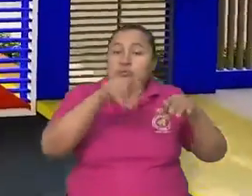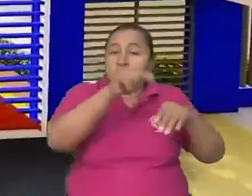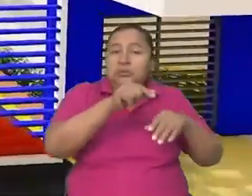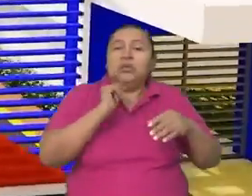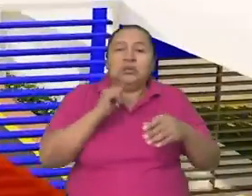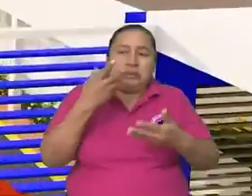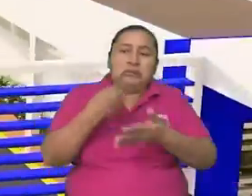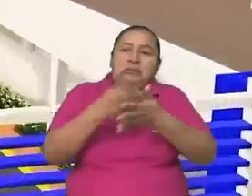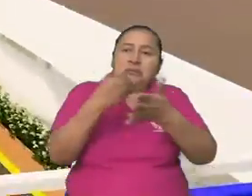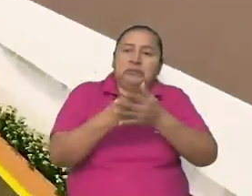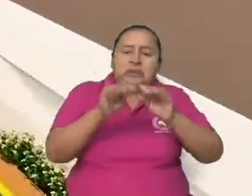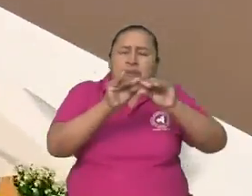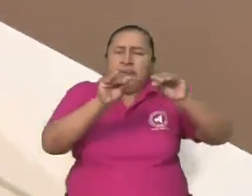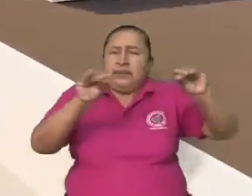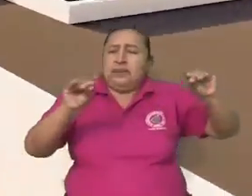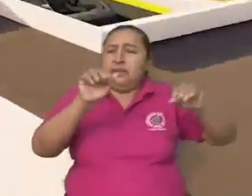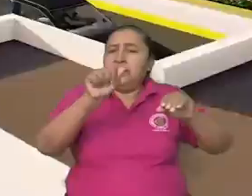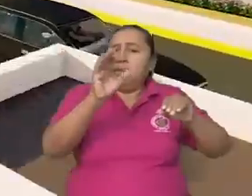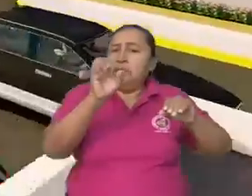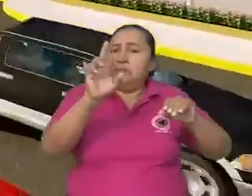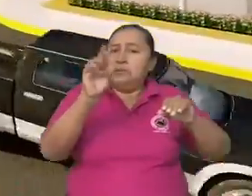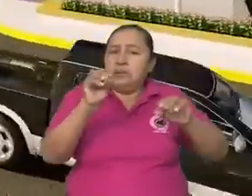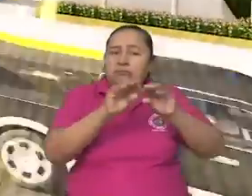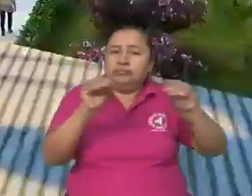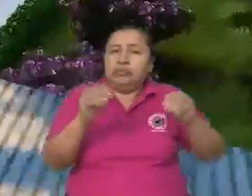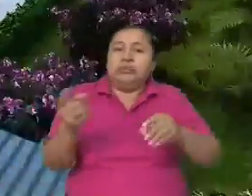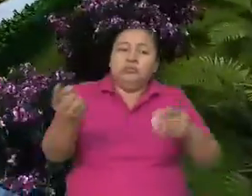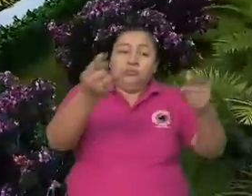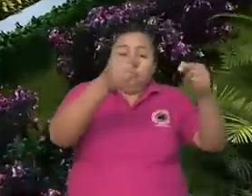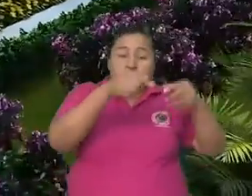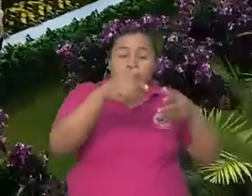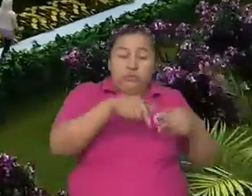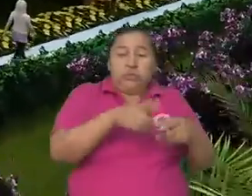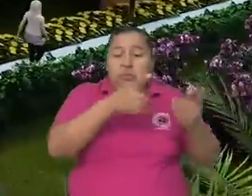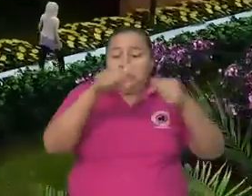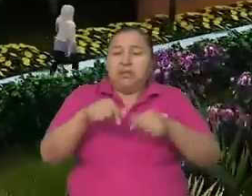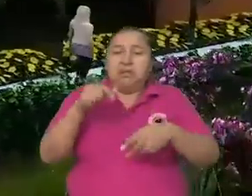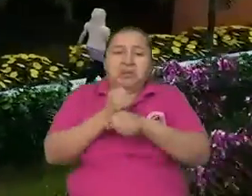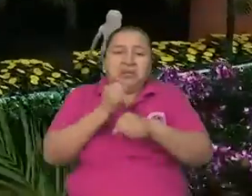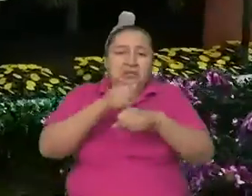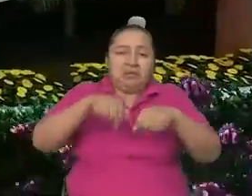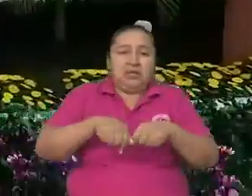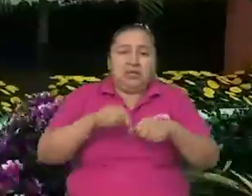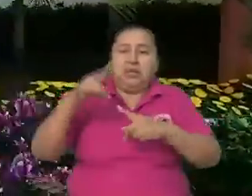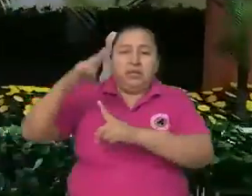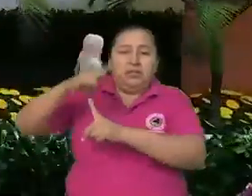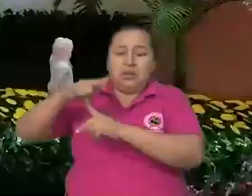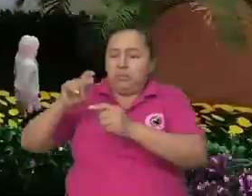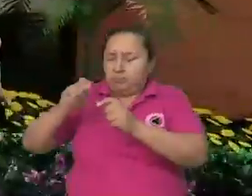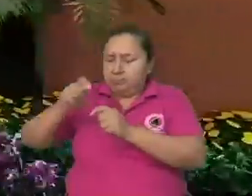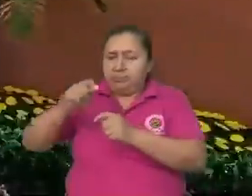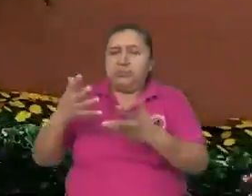de acero y las vienen a convertir en producto terminado aquí en Tibitapa. Entonces